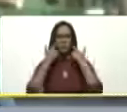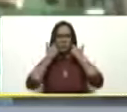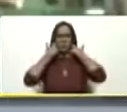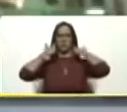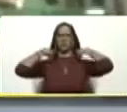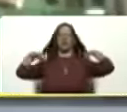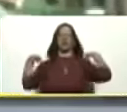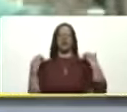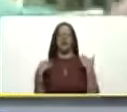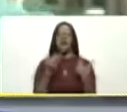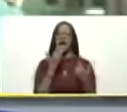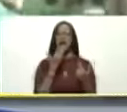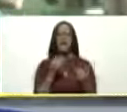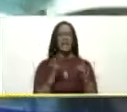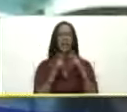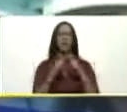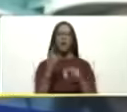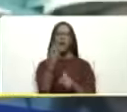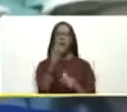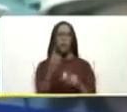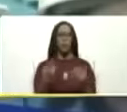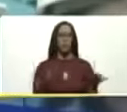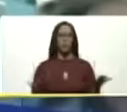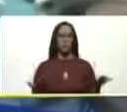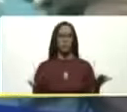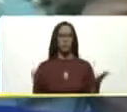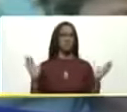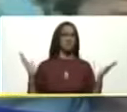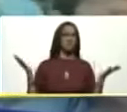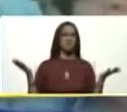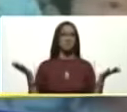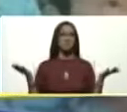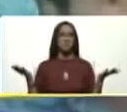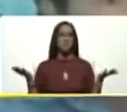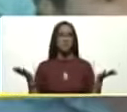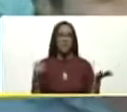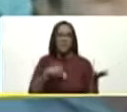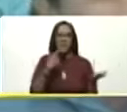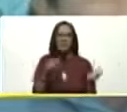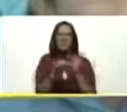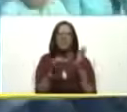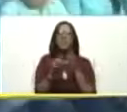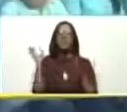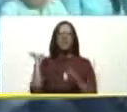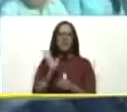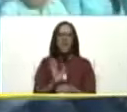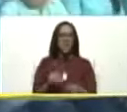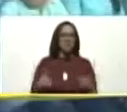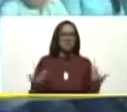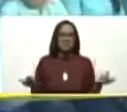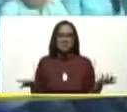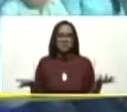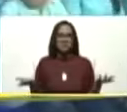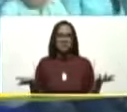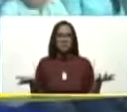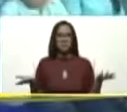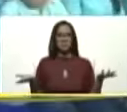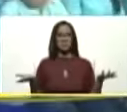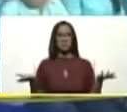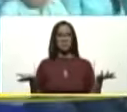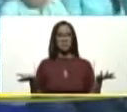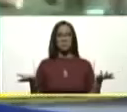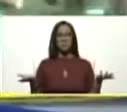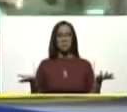Levante la mano a alguien que conozca a uno de esos patarucos, que pueda decir de dónde vienen. Y esta